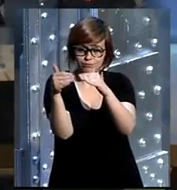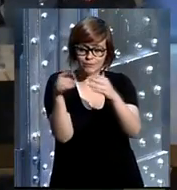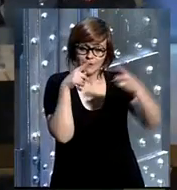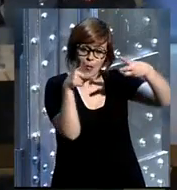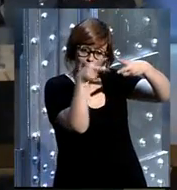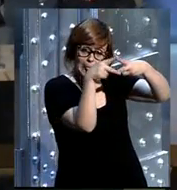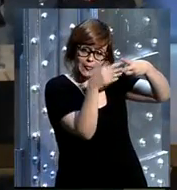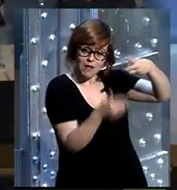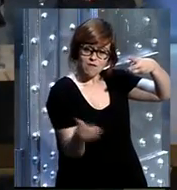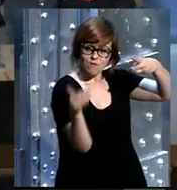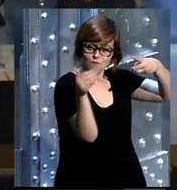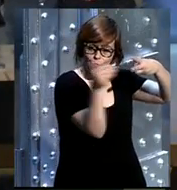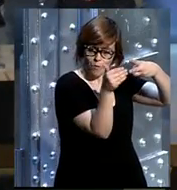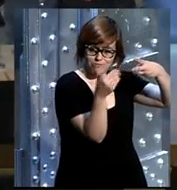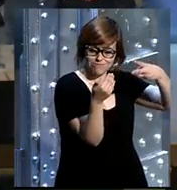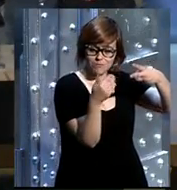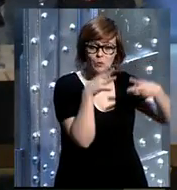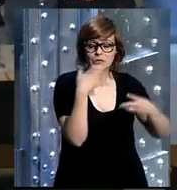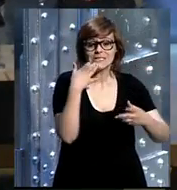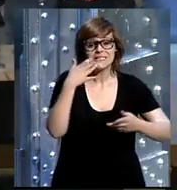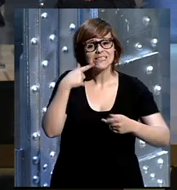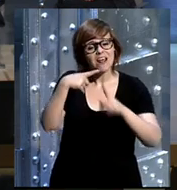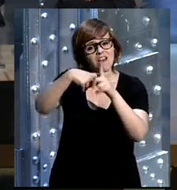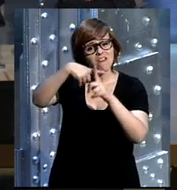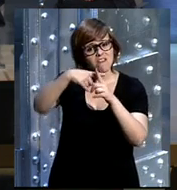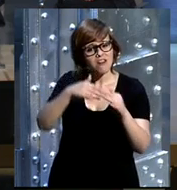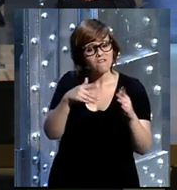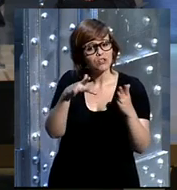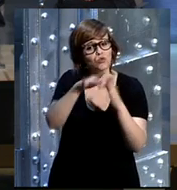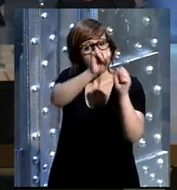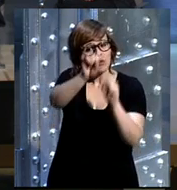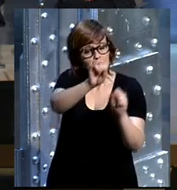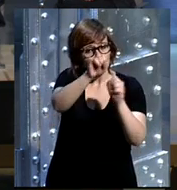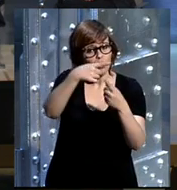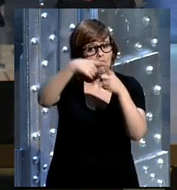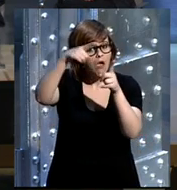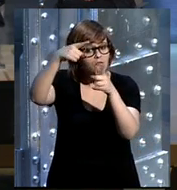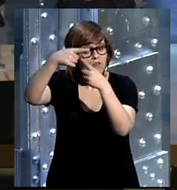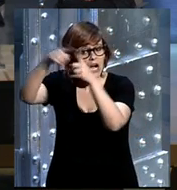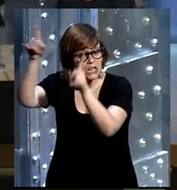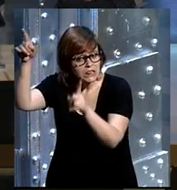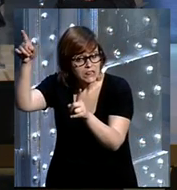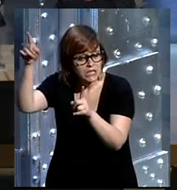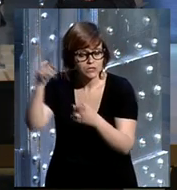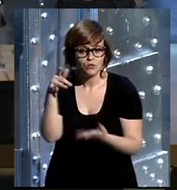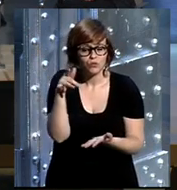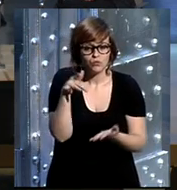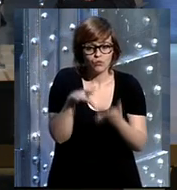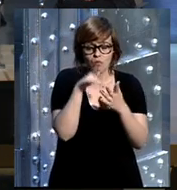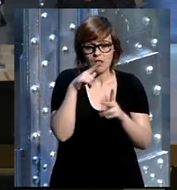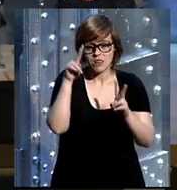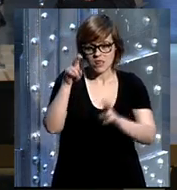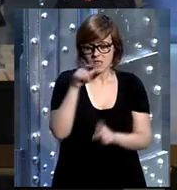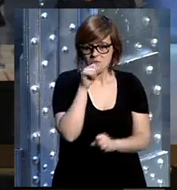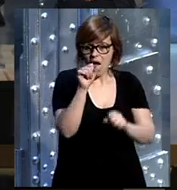de negocio. Porque si no hay un mismo nivel de protección de la privacidad de los